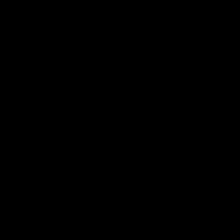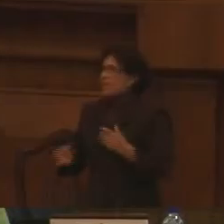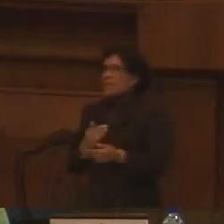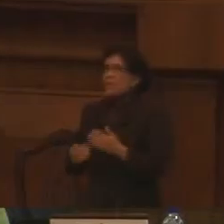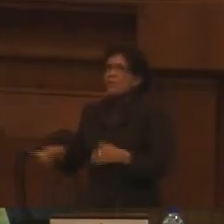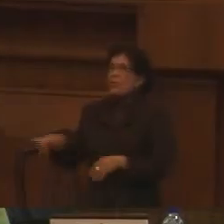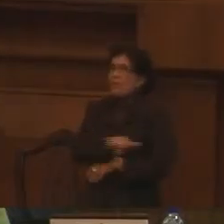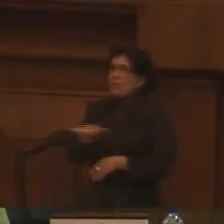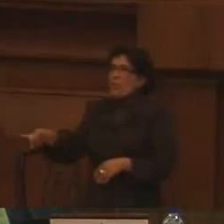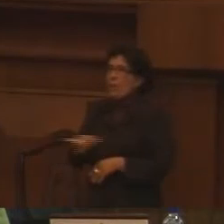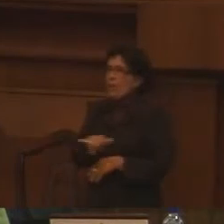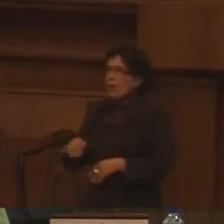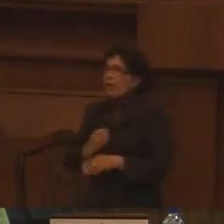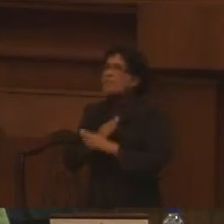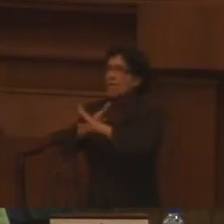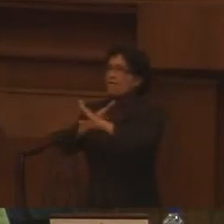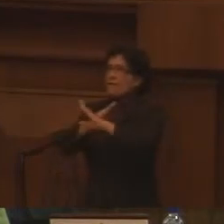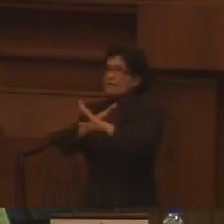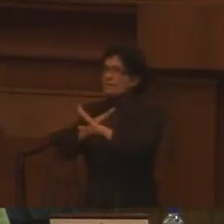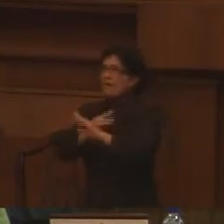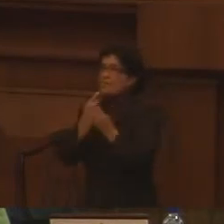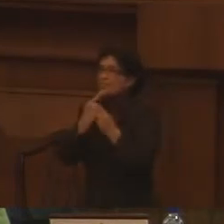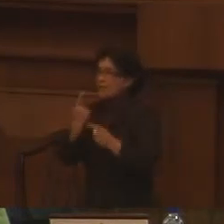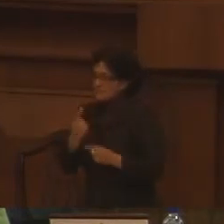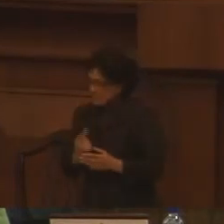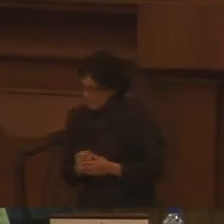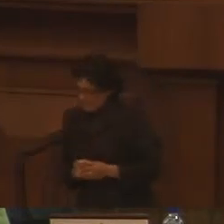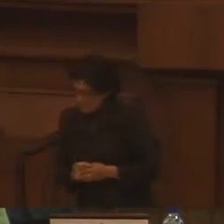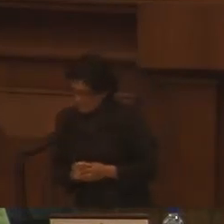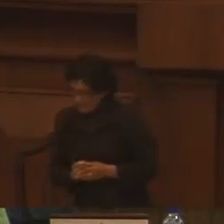decir, que escucharemos y veremos a nuestra gente,